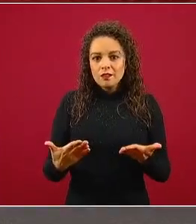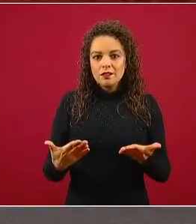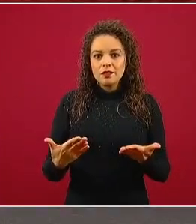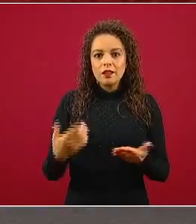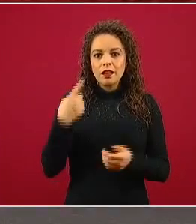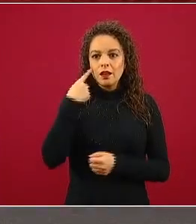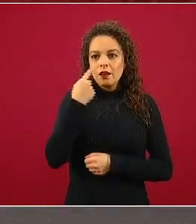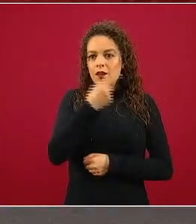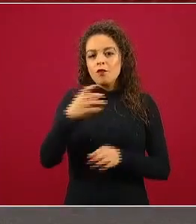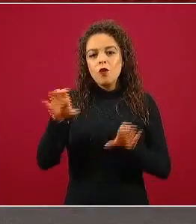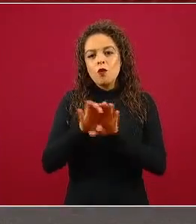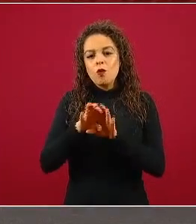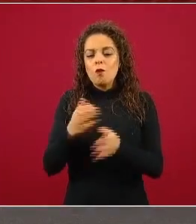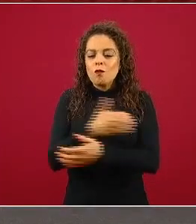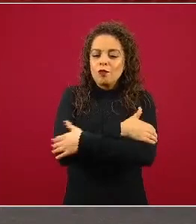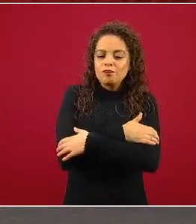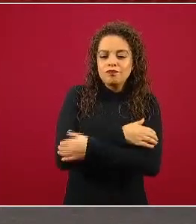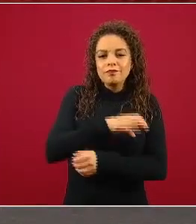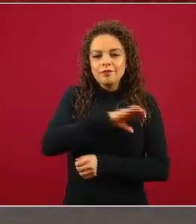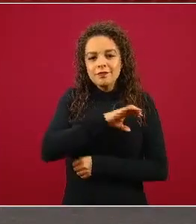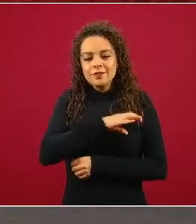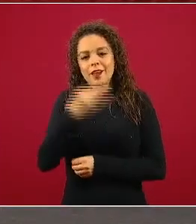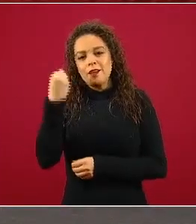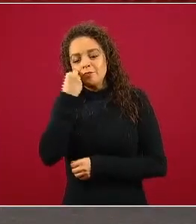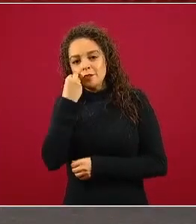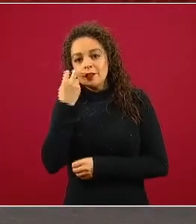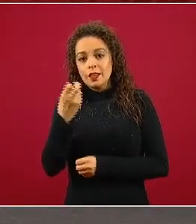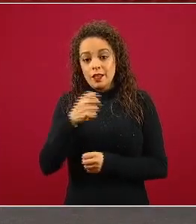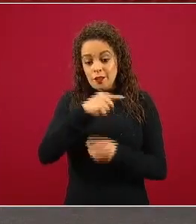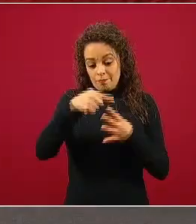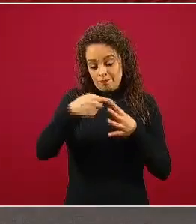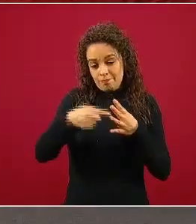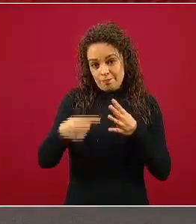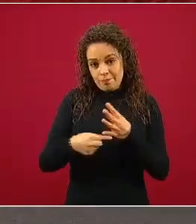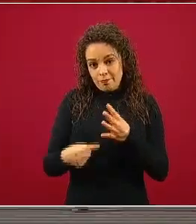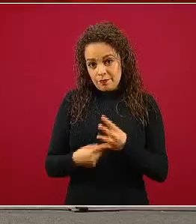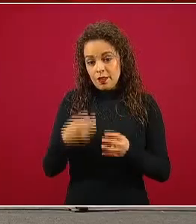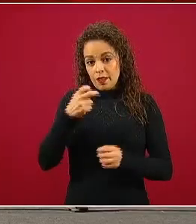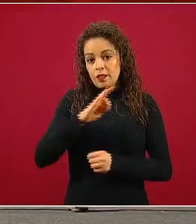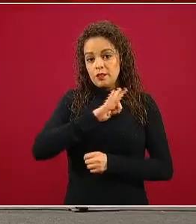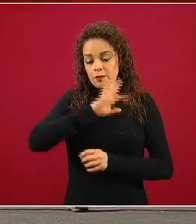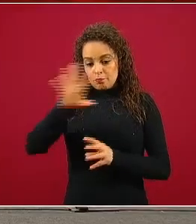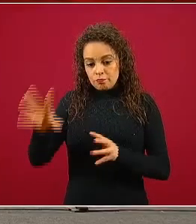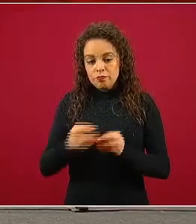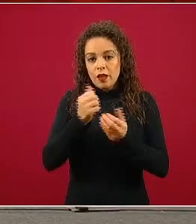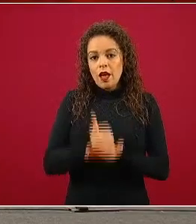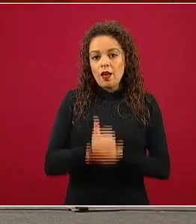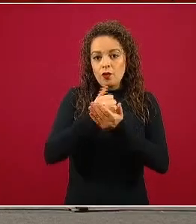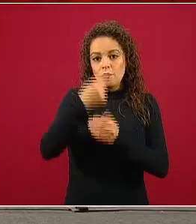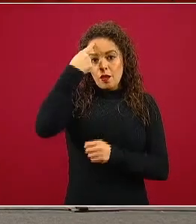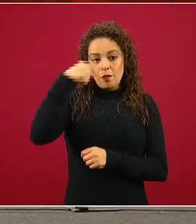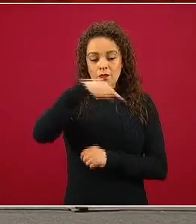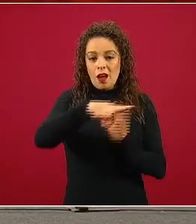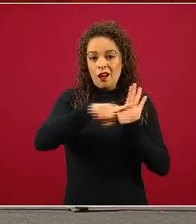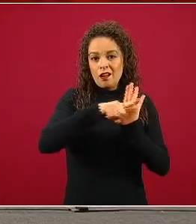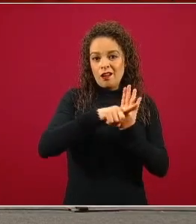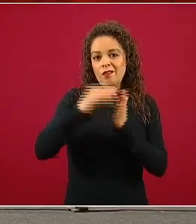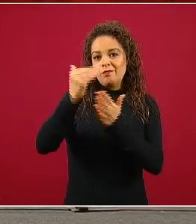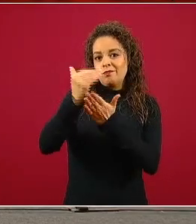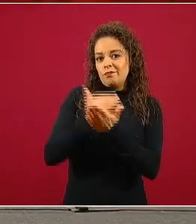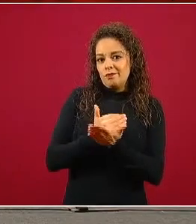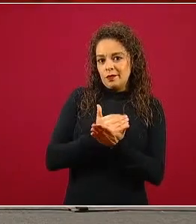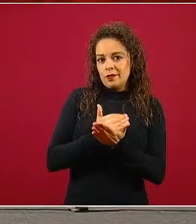amor, entre otras, son buenas herramientas para contender con todo ello. Es importante